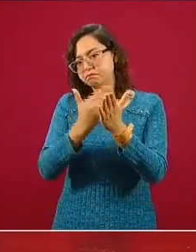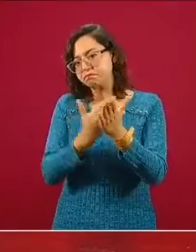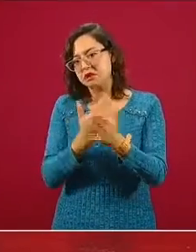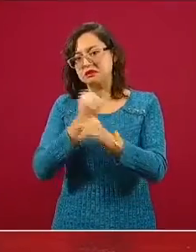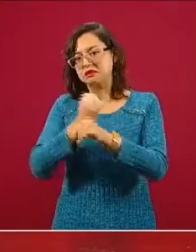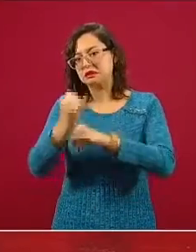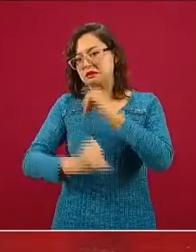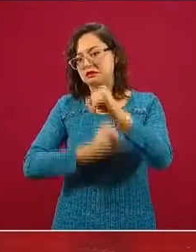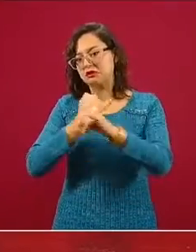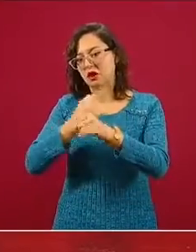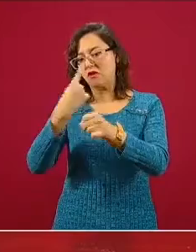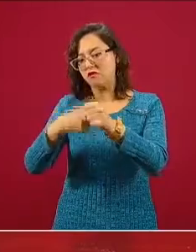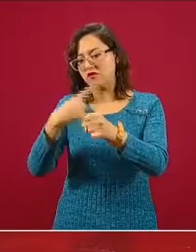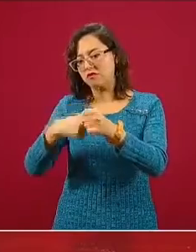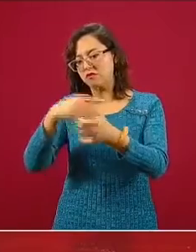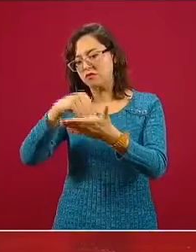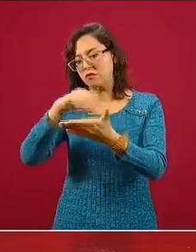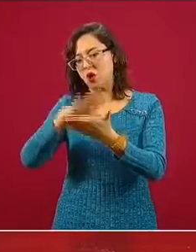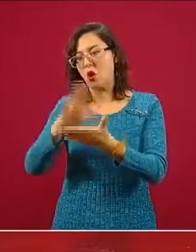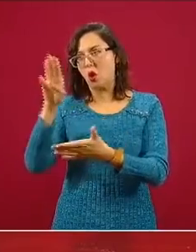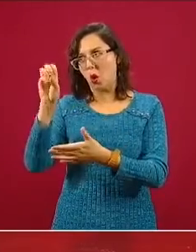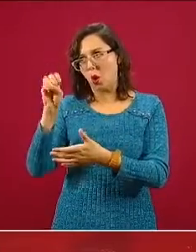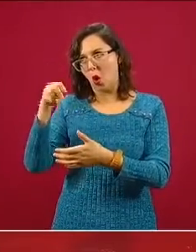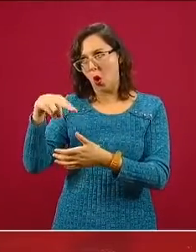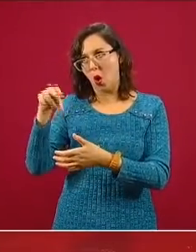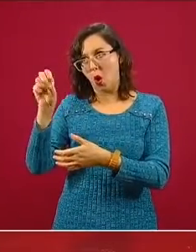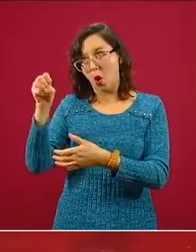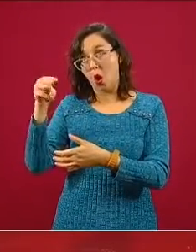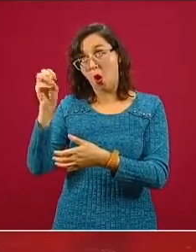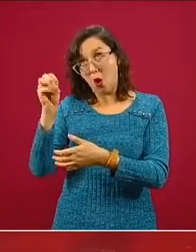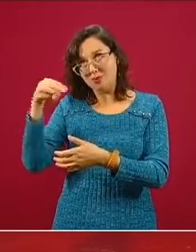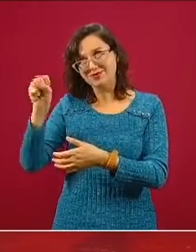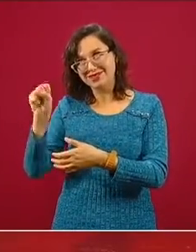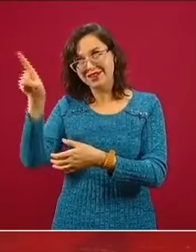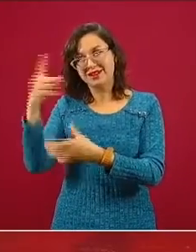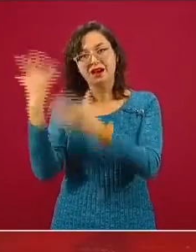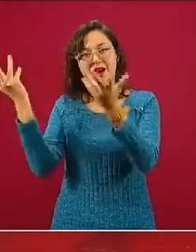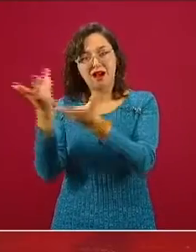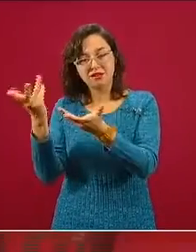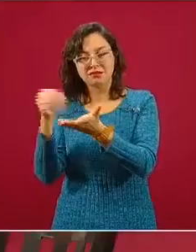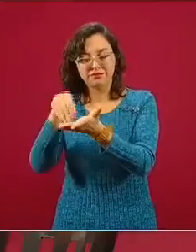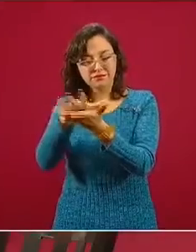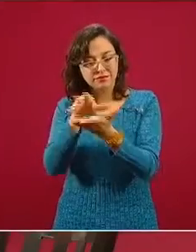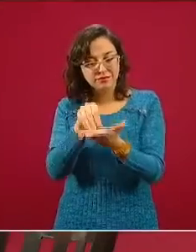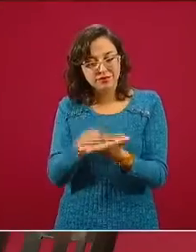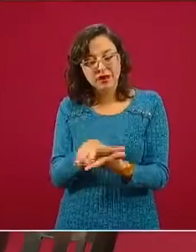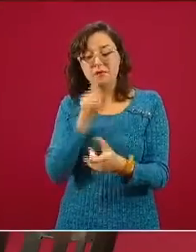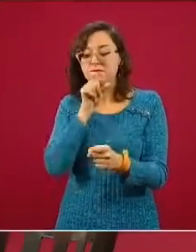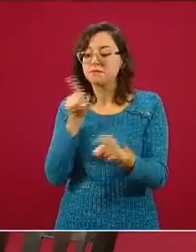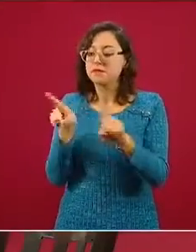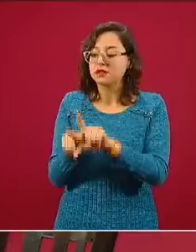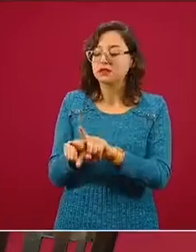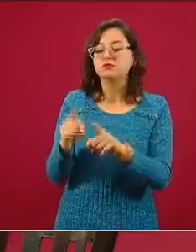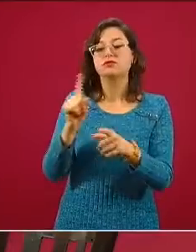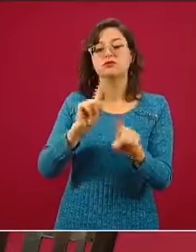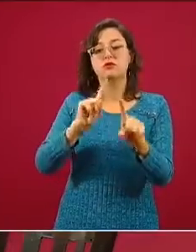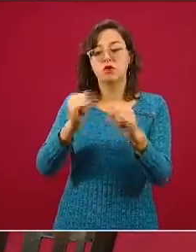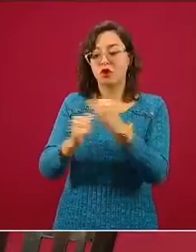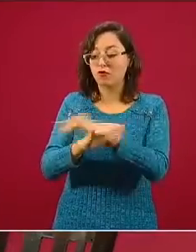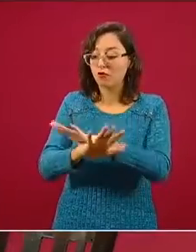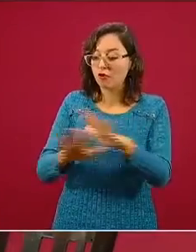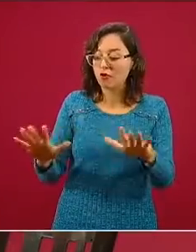produce y coordina la Organización Mundial de la Salud, y también los procedimientos de dictaminación con base en la